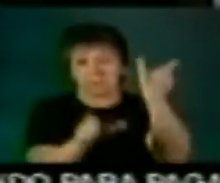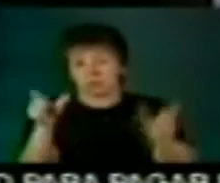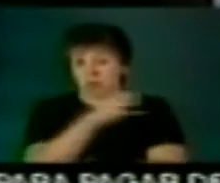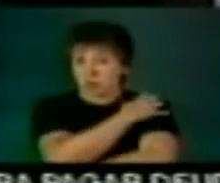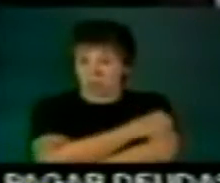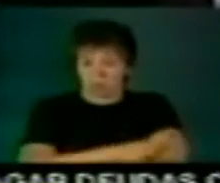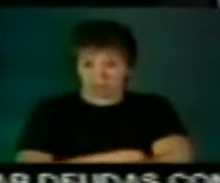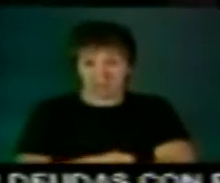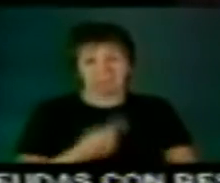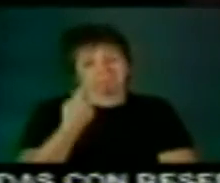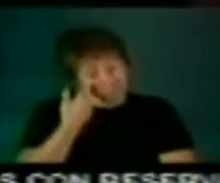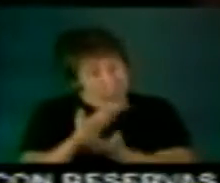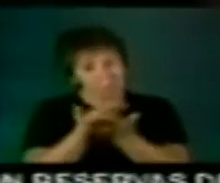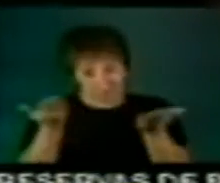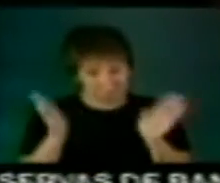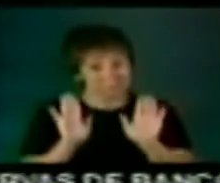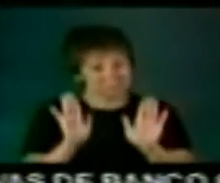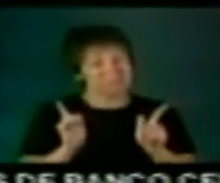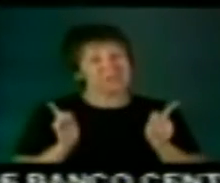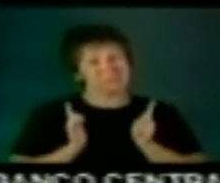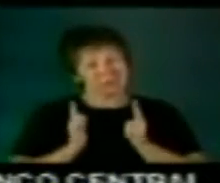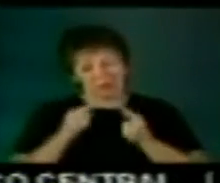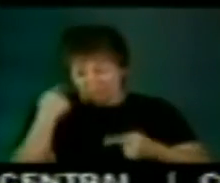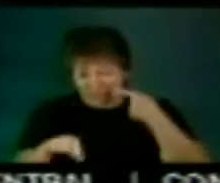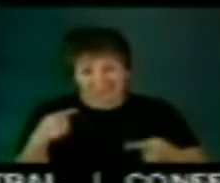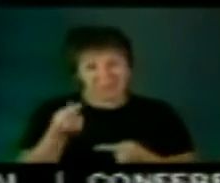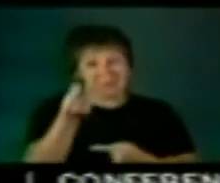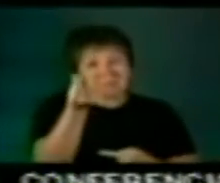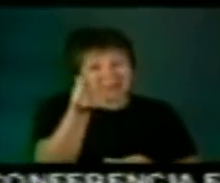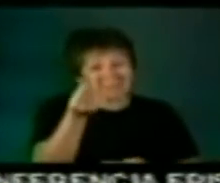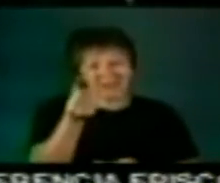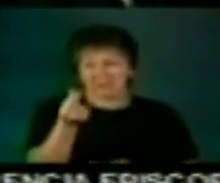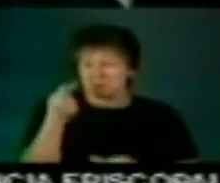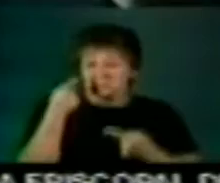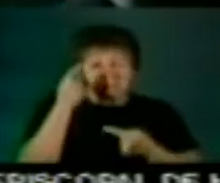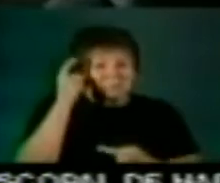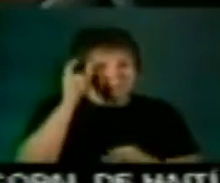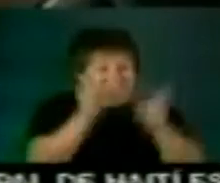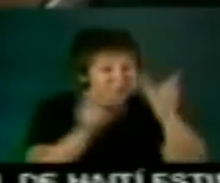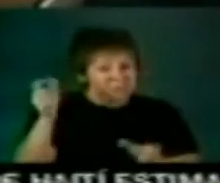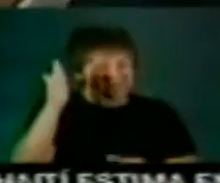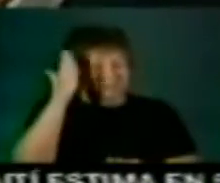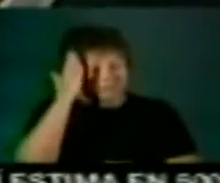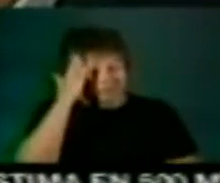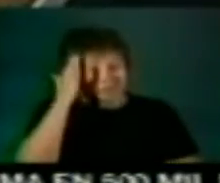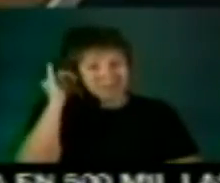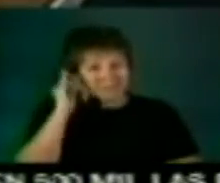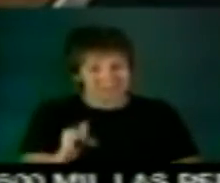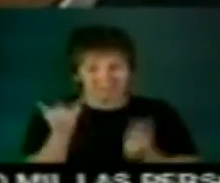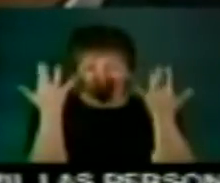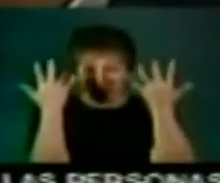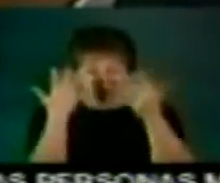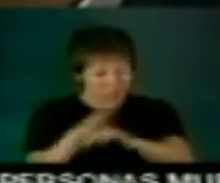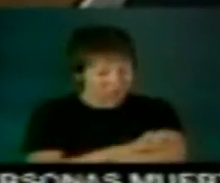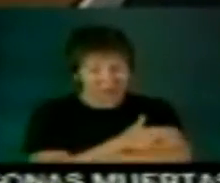Van a ver aparecer materiales, dinero, cabezas profesionales y brazos generosos.